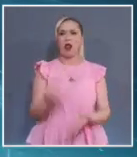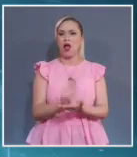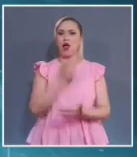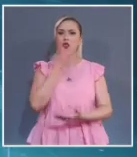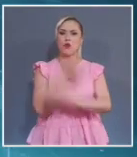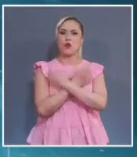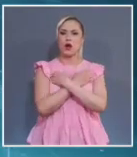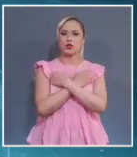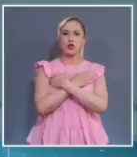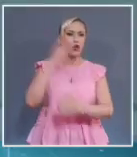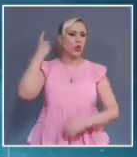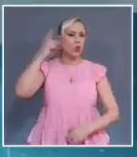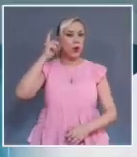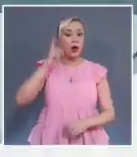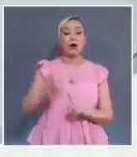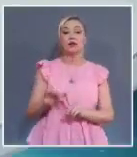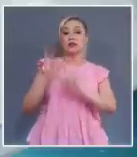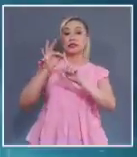con discapacidad.